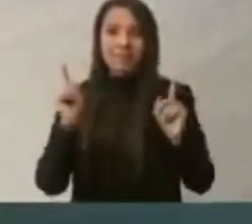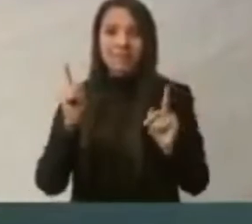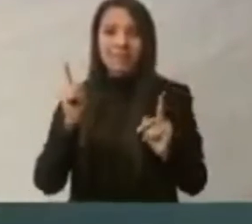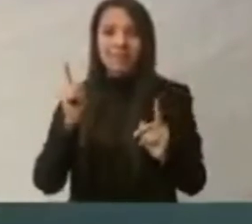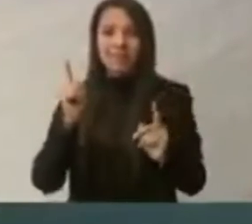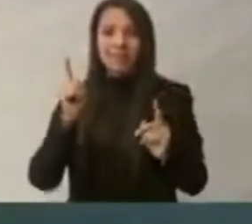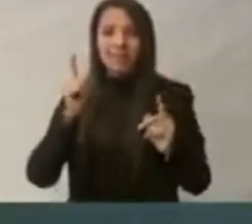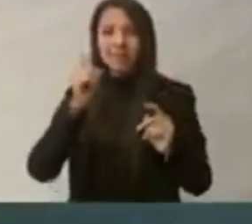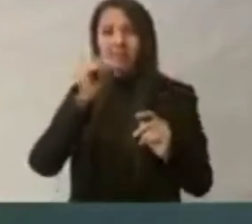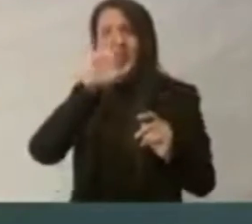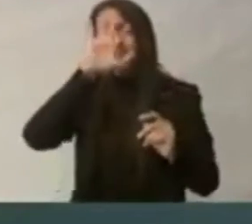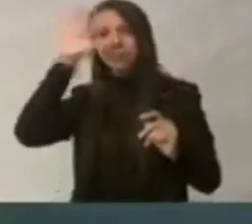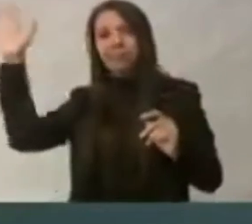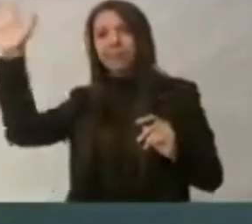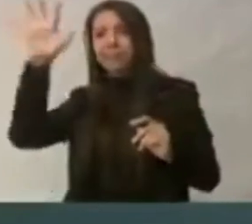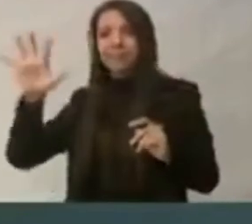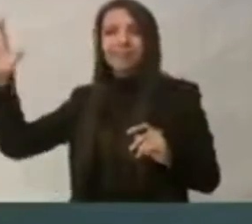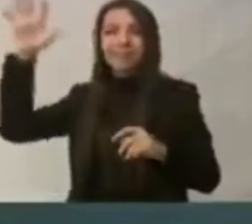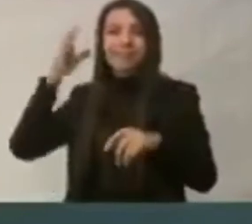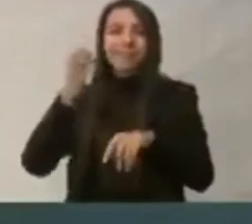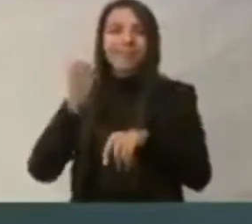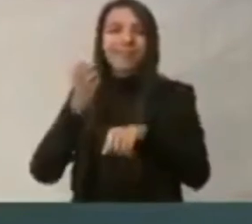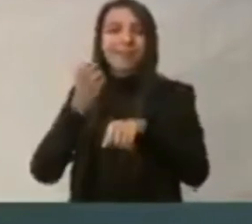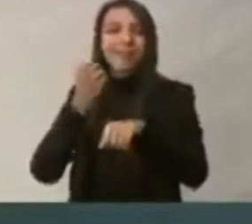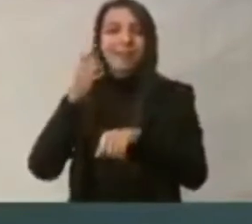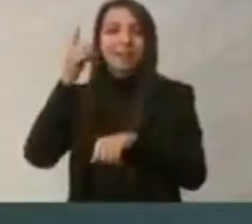gasolinas en los estados